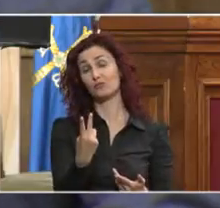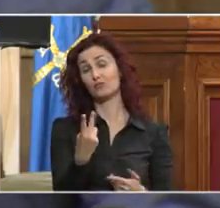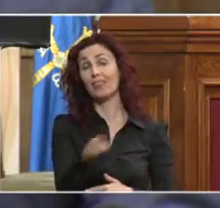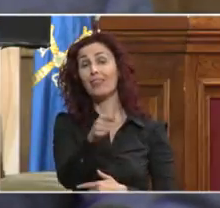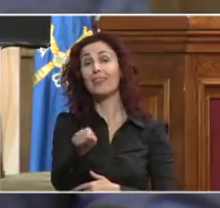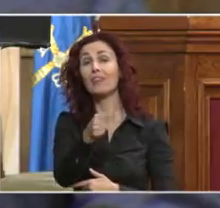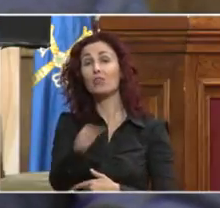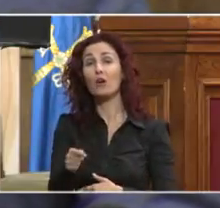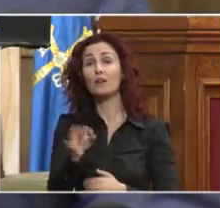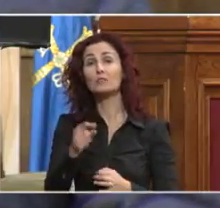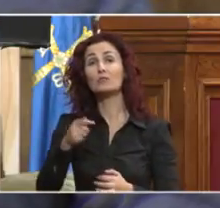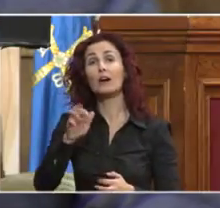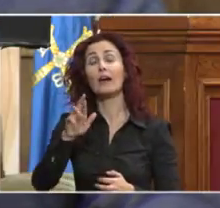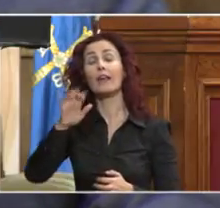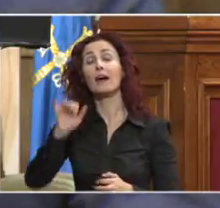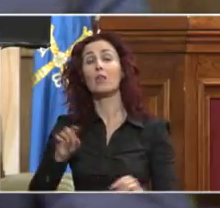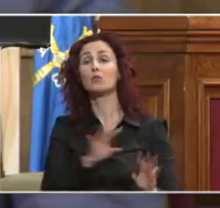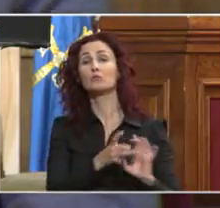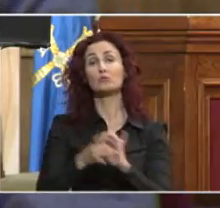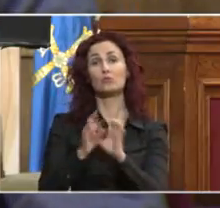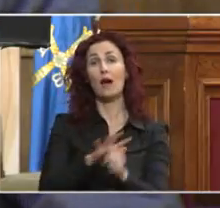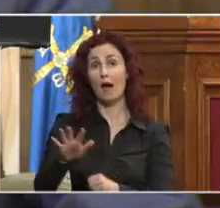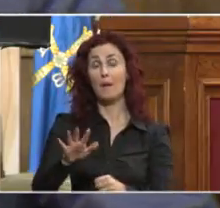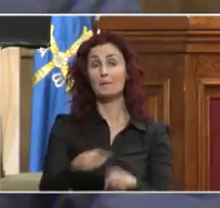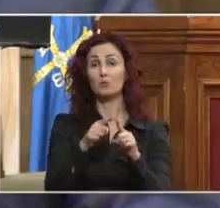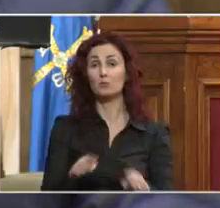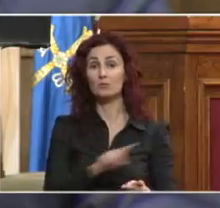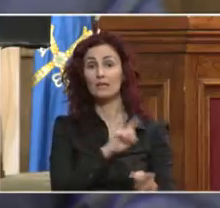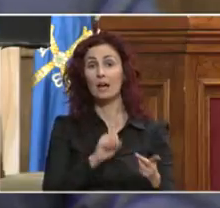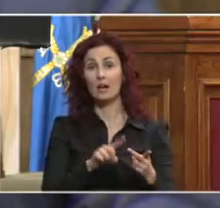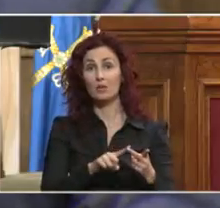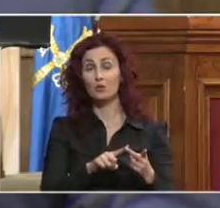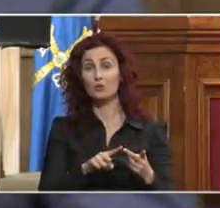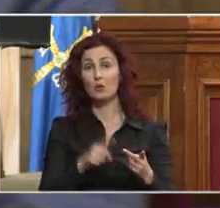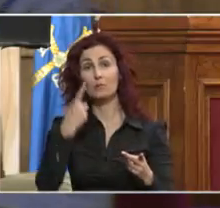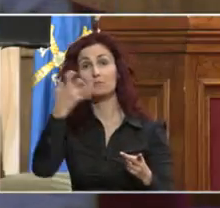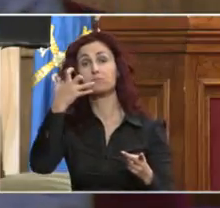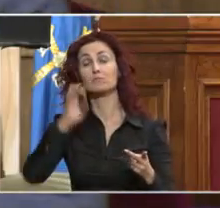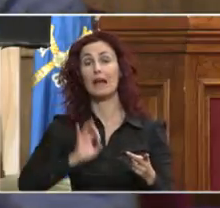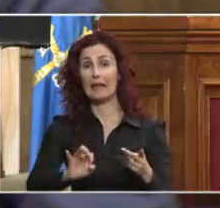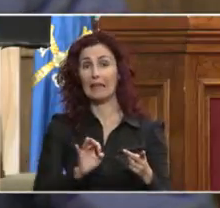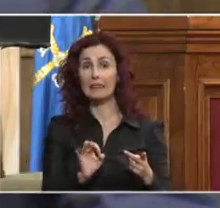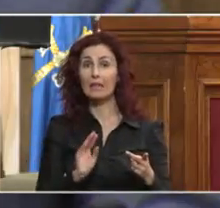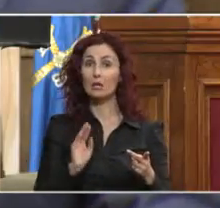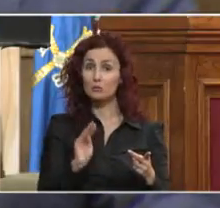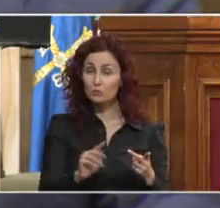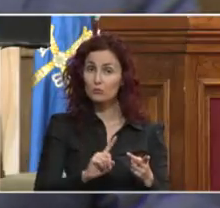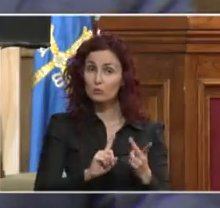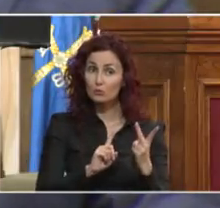Massana, por la parte más que nada musical, y el otro era Marcos, que escribía los espectáculos. El espectáculo que fue